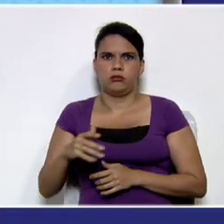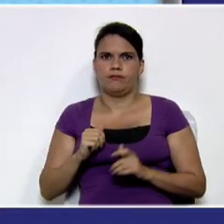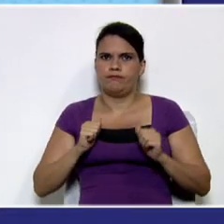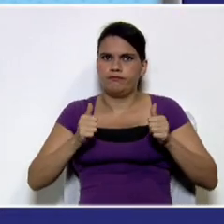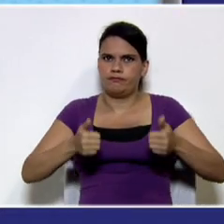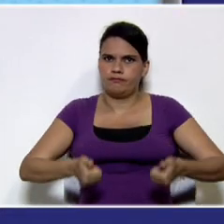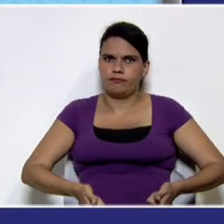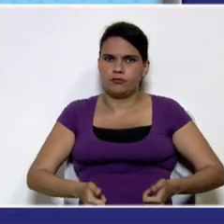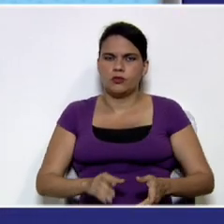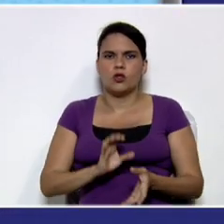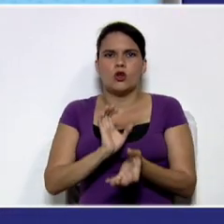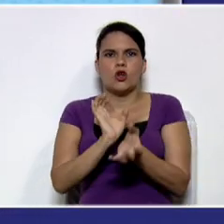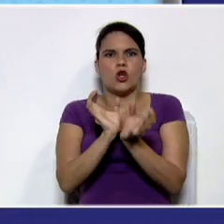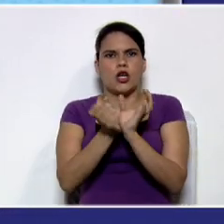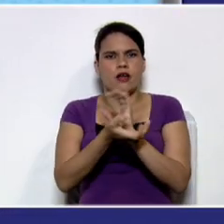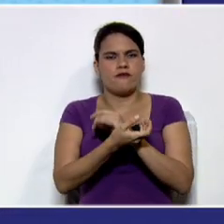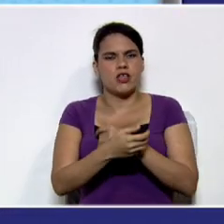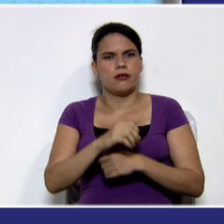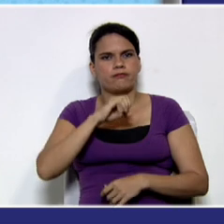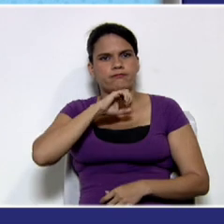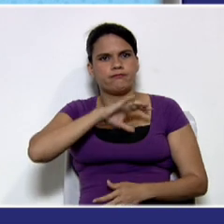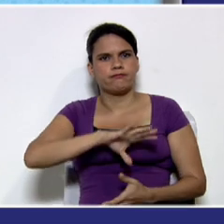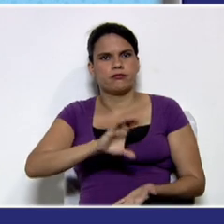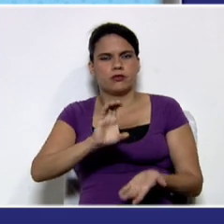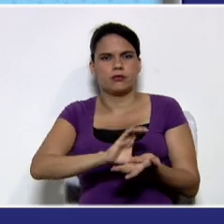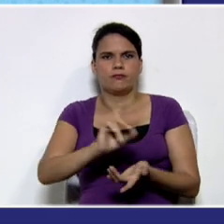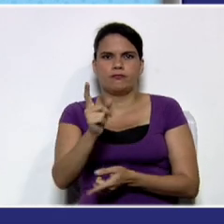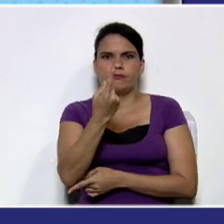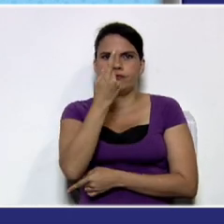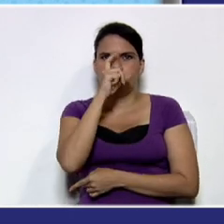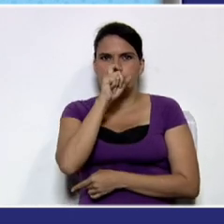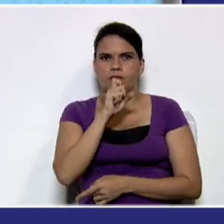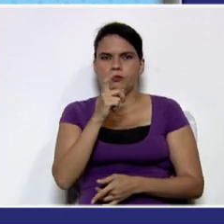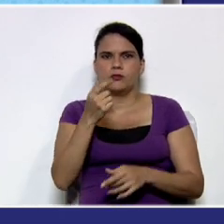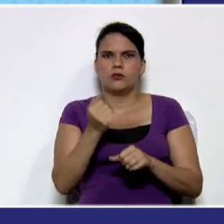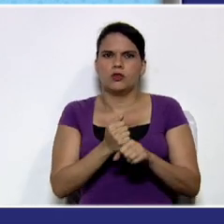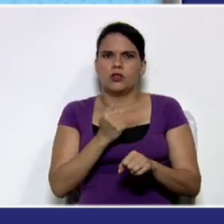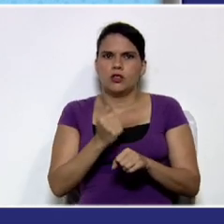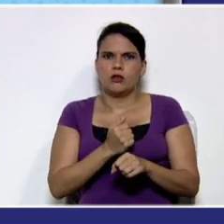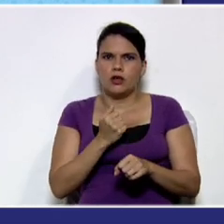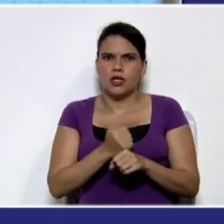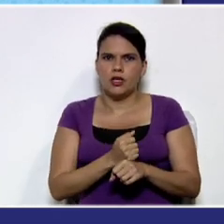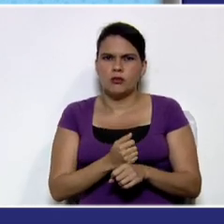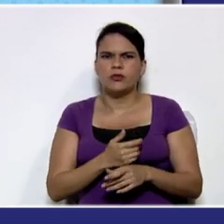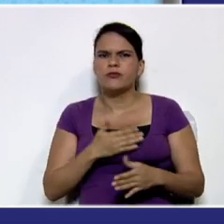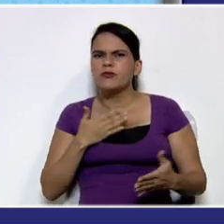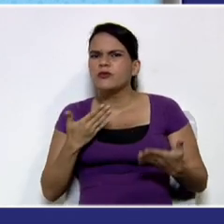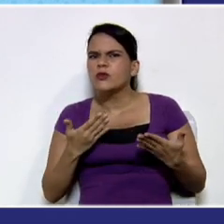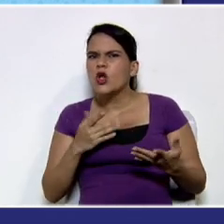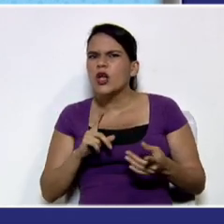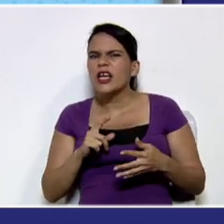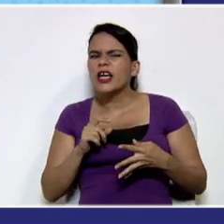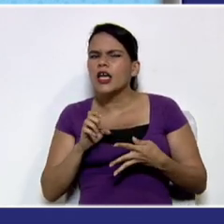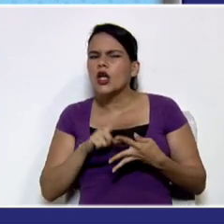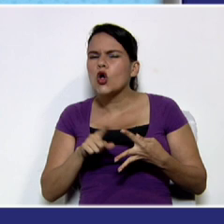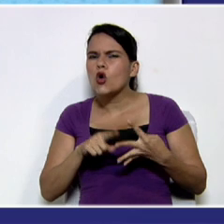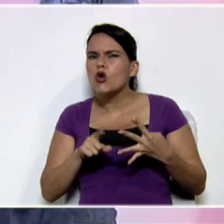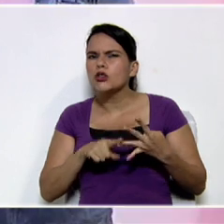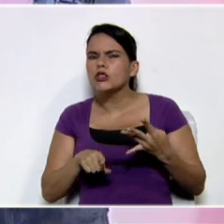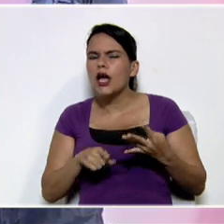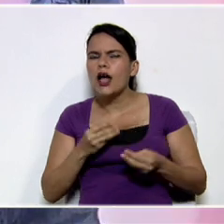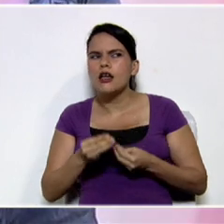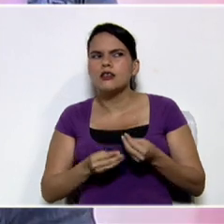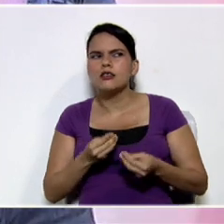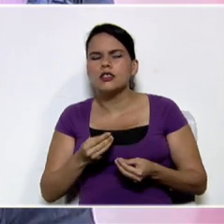Iniciamos con Geografía, Historia y Ciudadanía para primer año. Allí trabajaremos los factores que influyen en las migraciones y